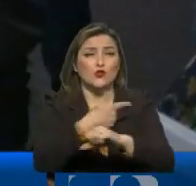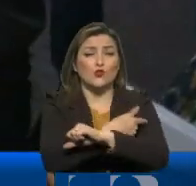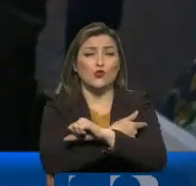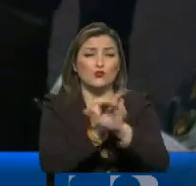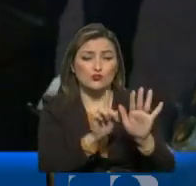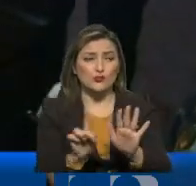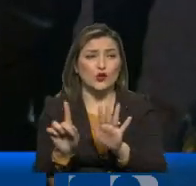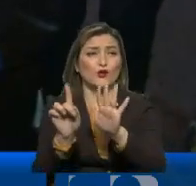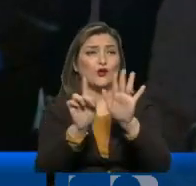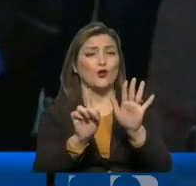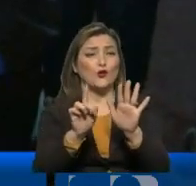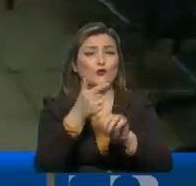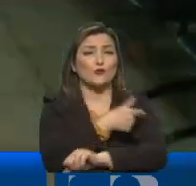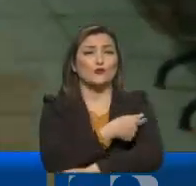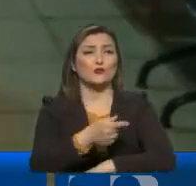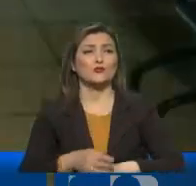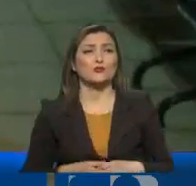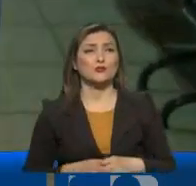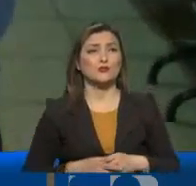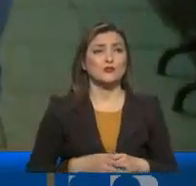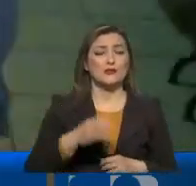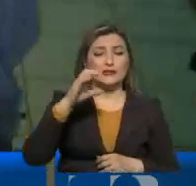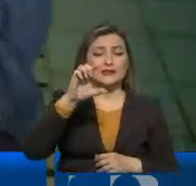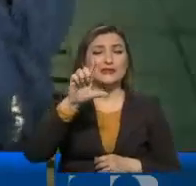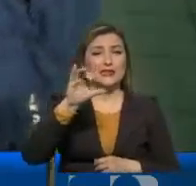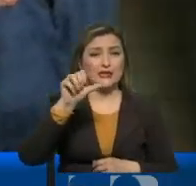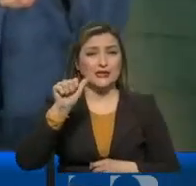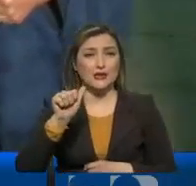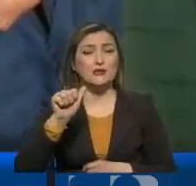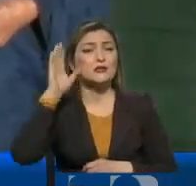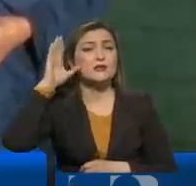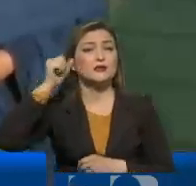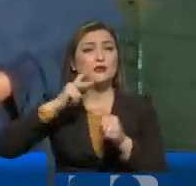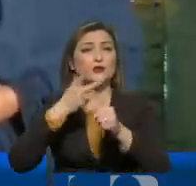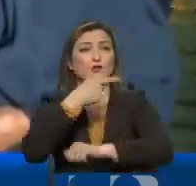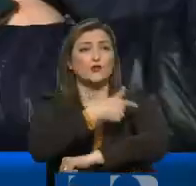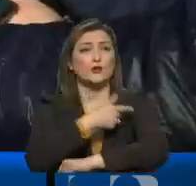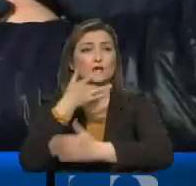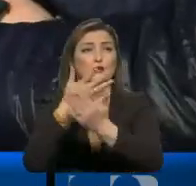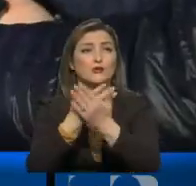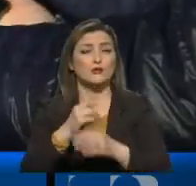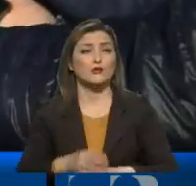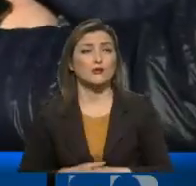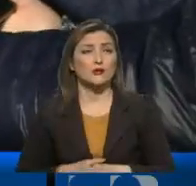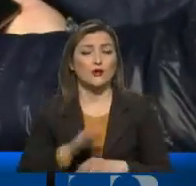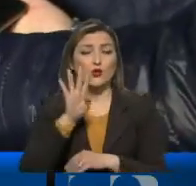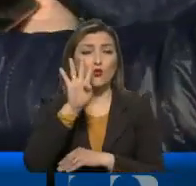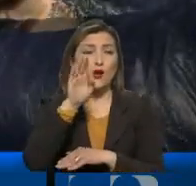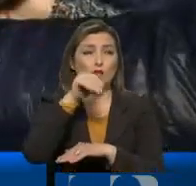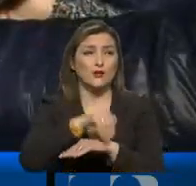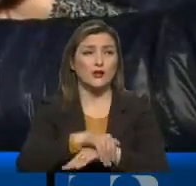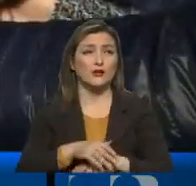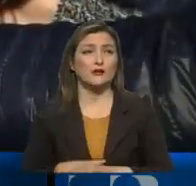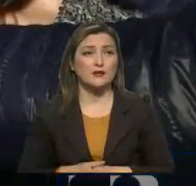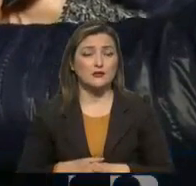de seis horas pudieron recibirla celica llegó desde cuenca para obtener su segunda dosis de las cuatro de la tarde